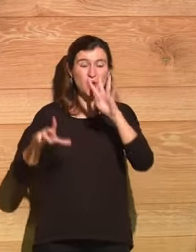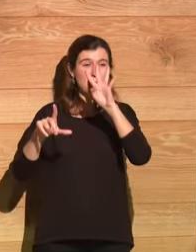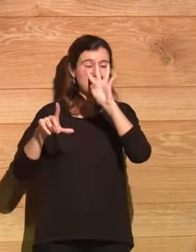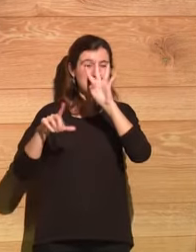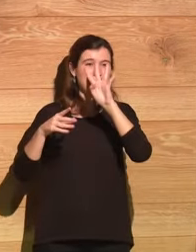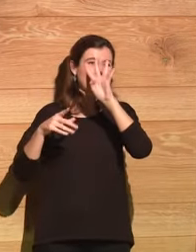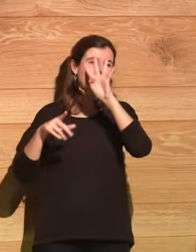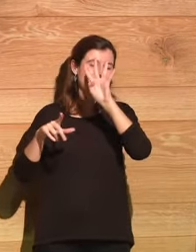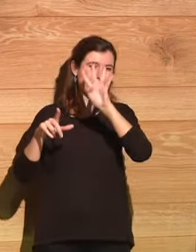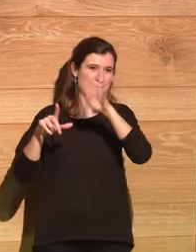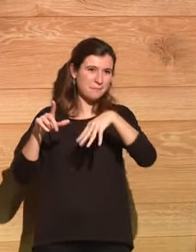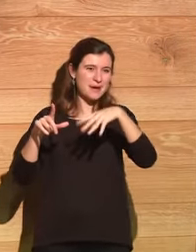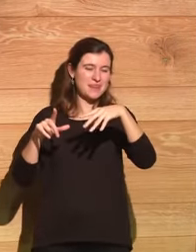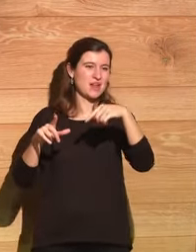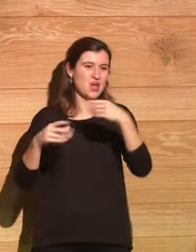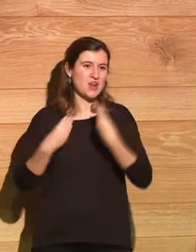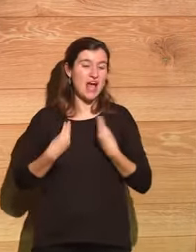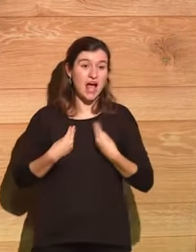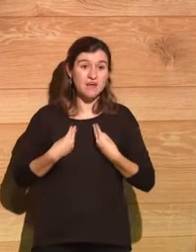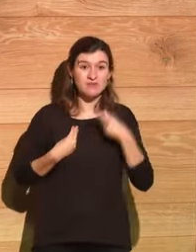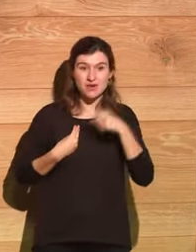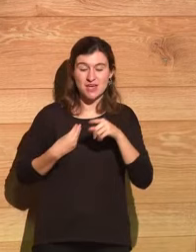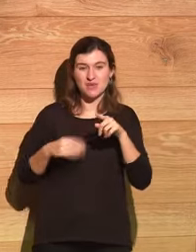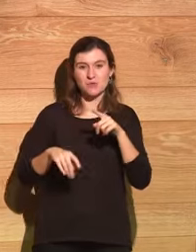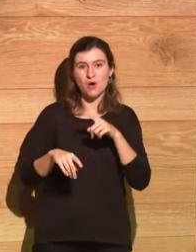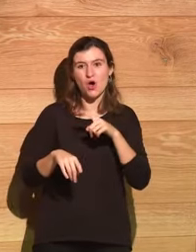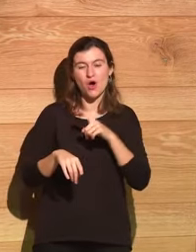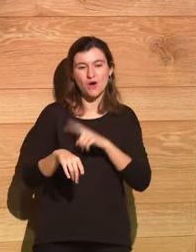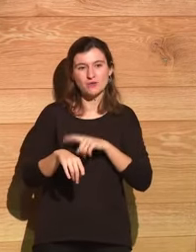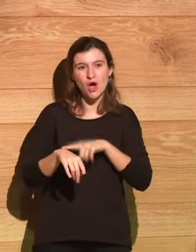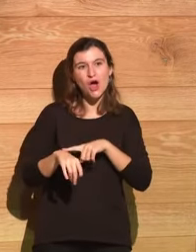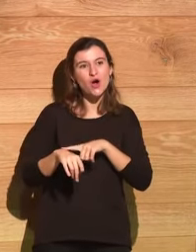10. Entonces, a la 1 ahora mismo, menos mal.